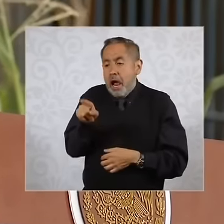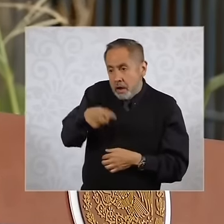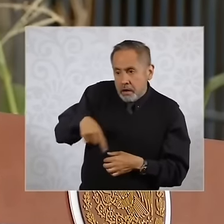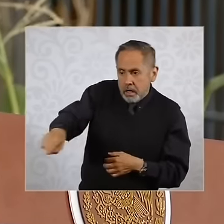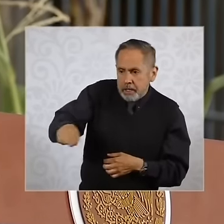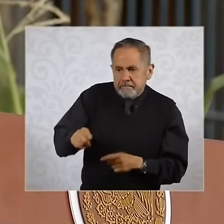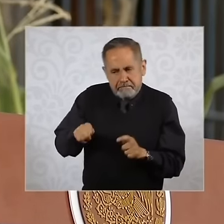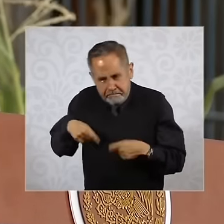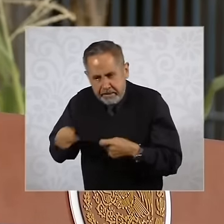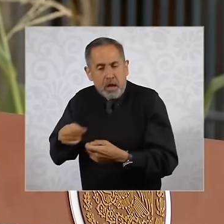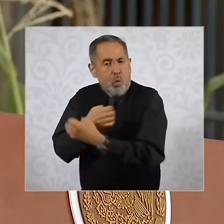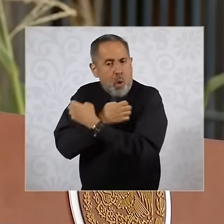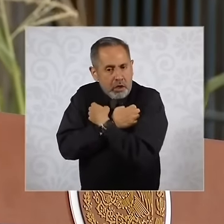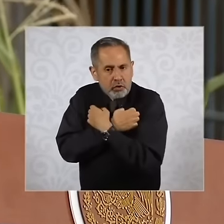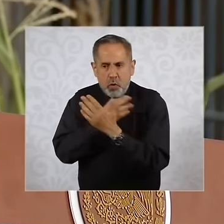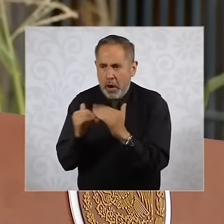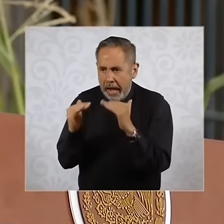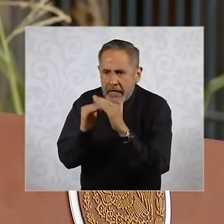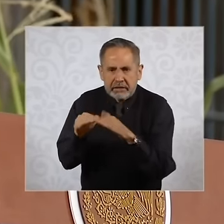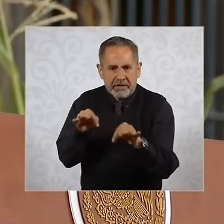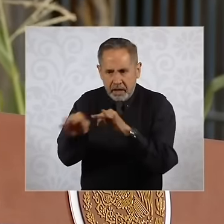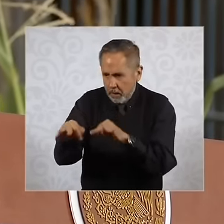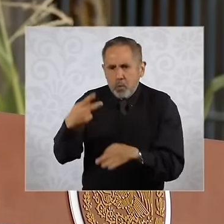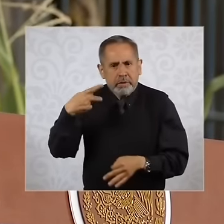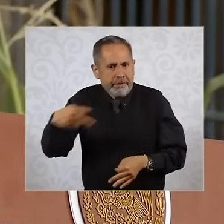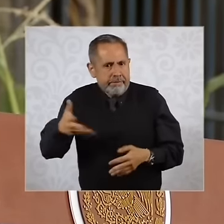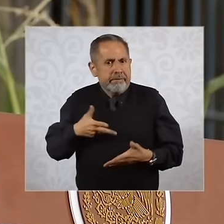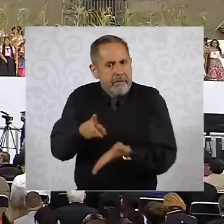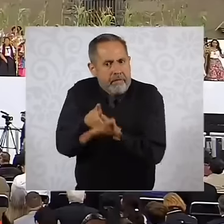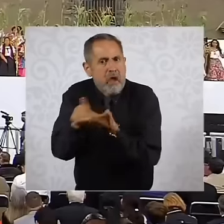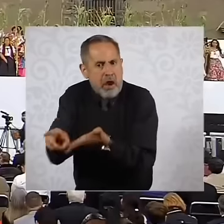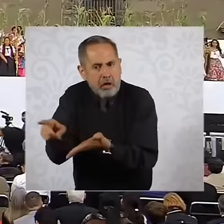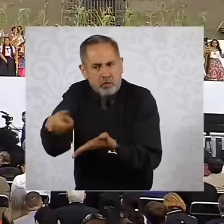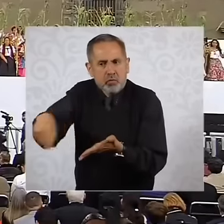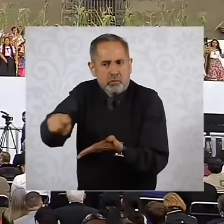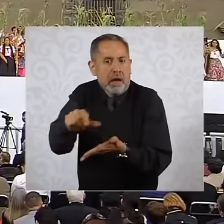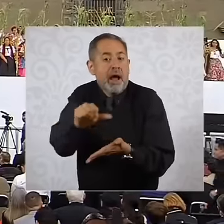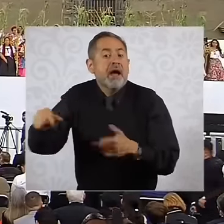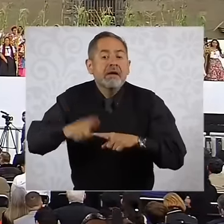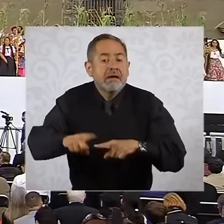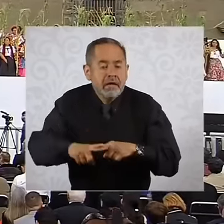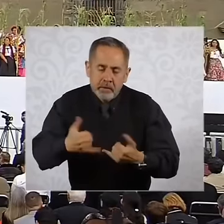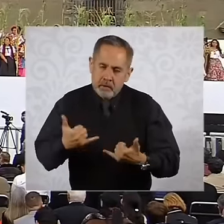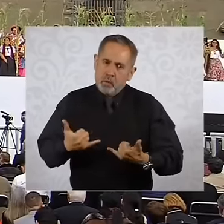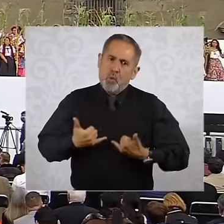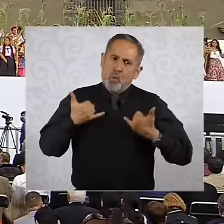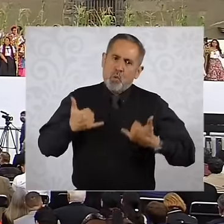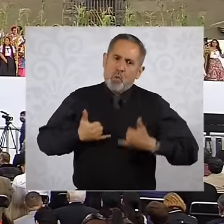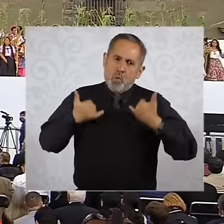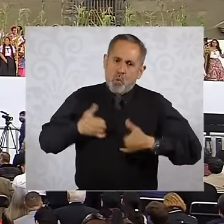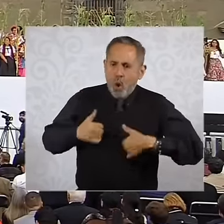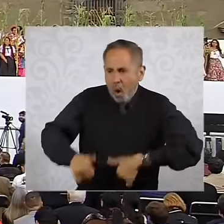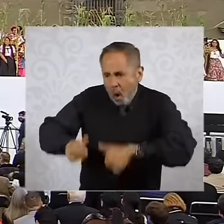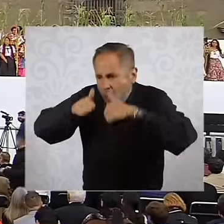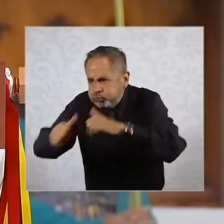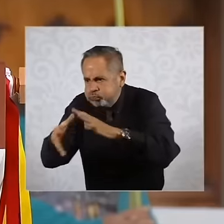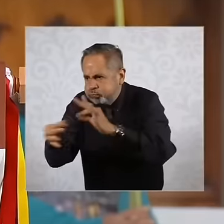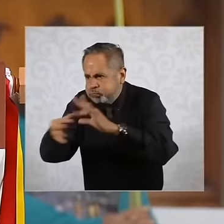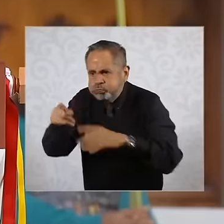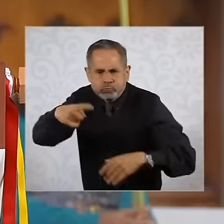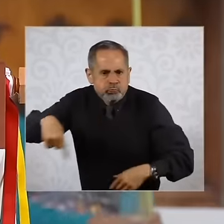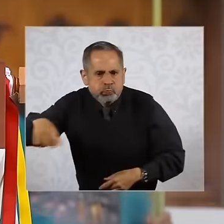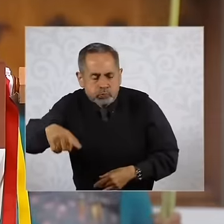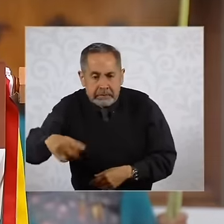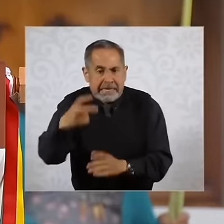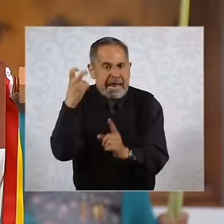la educación, vivienda, trabajo digno de las y los jóvenes de nuestro país. Y haremos